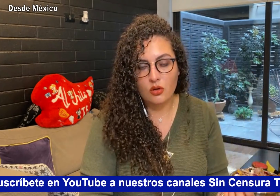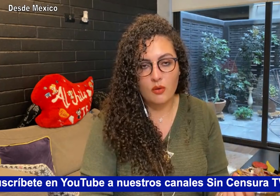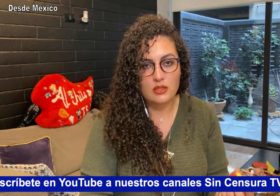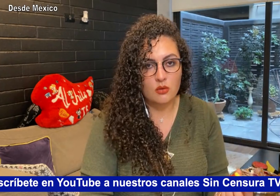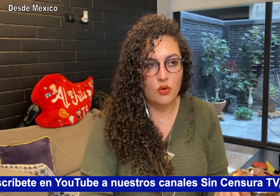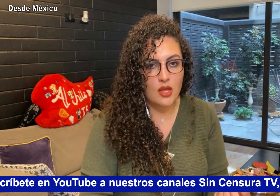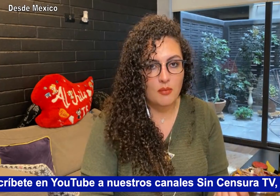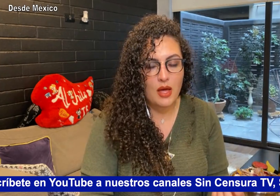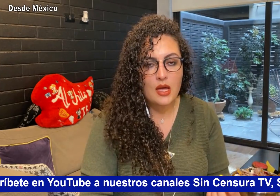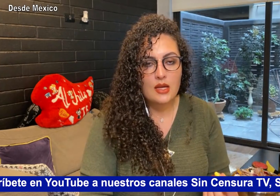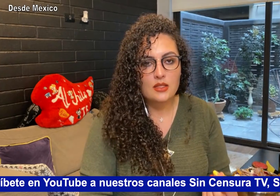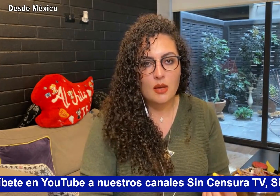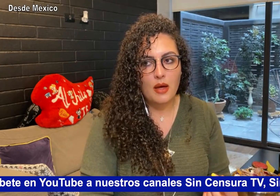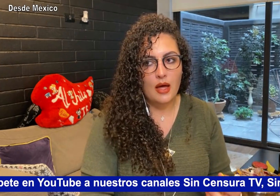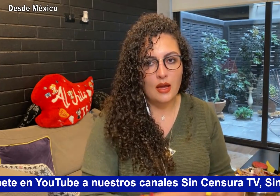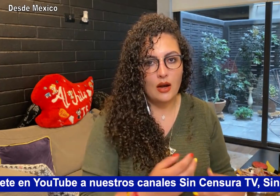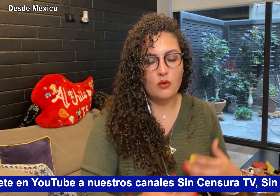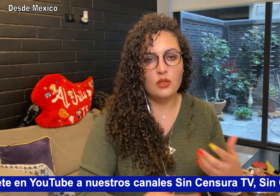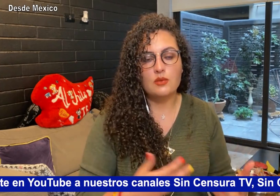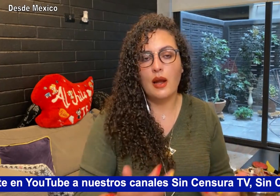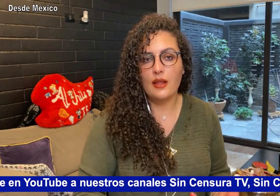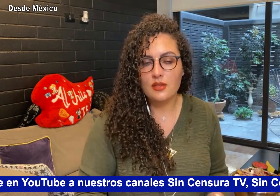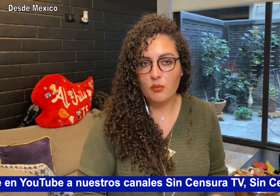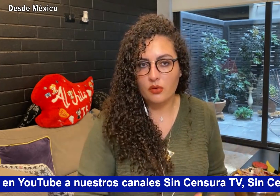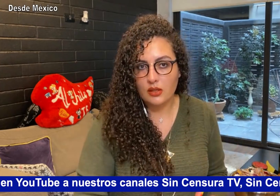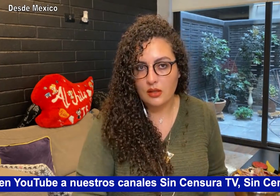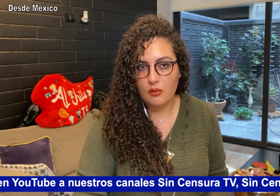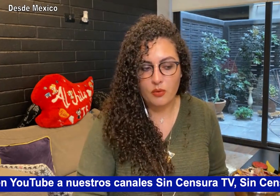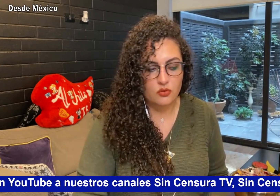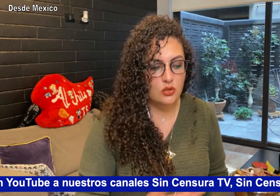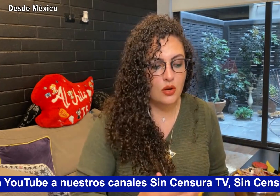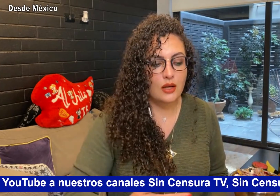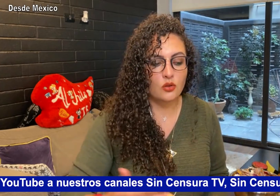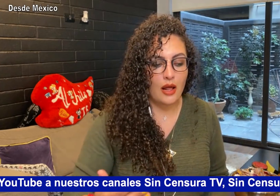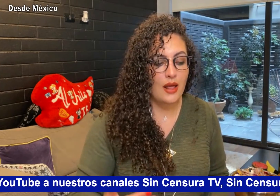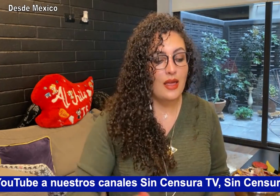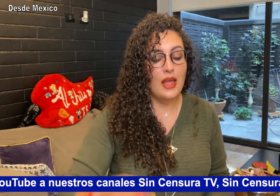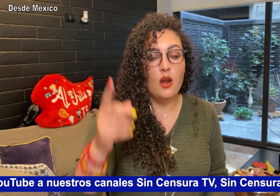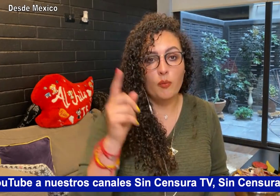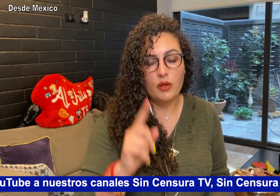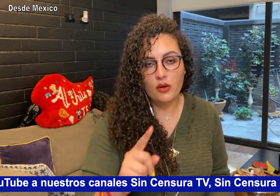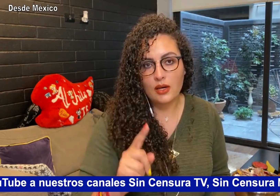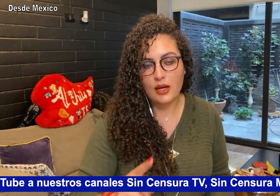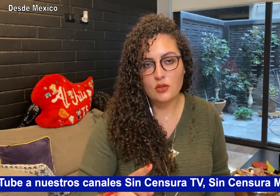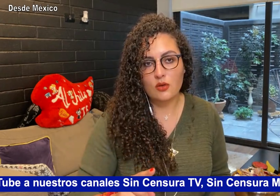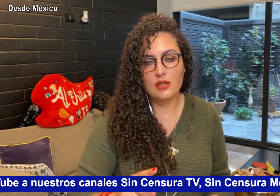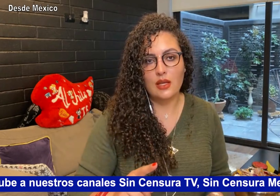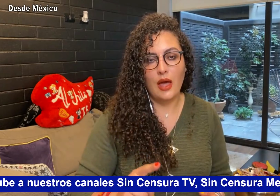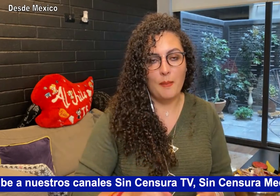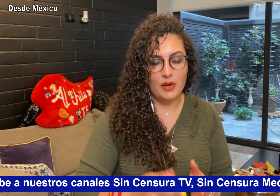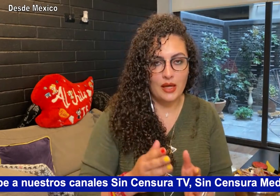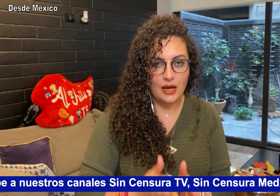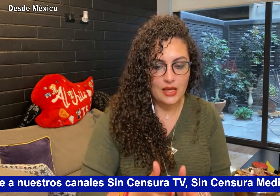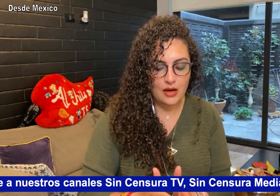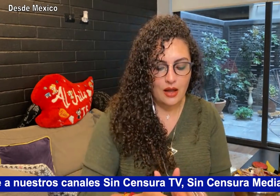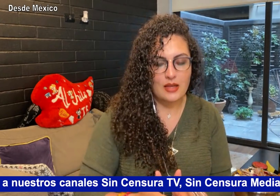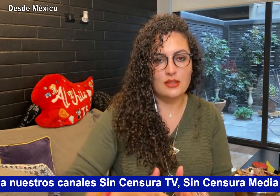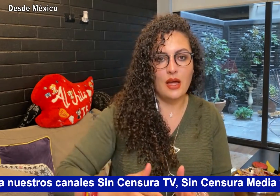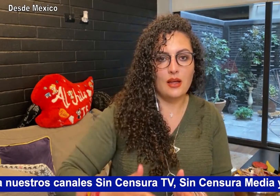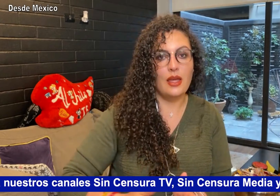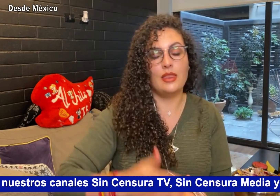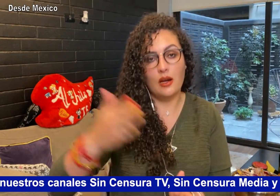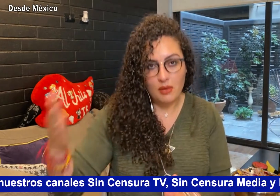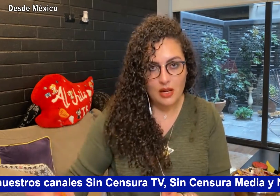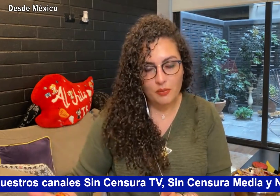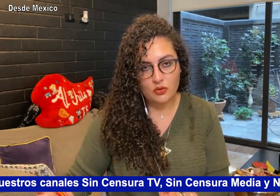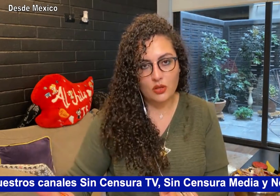a Lorenzo Córdoba y a Ciro Murayama, se va a generar un desbalance importante en el proceso electoral, y lo peor del caso es que aplicarían